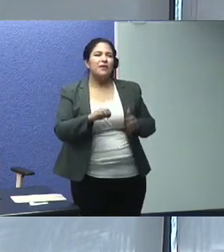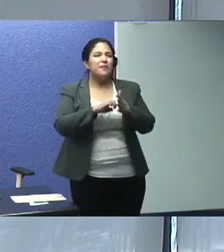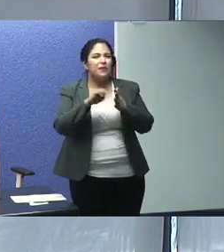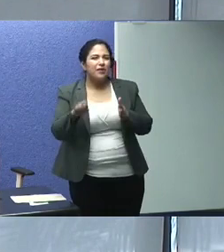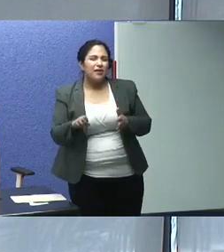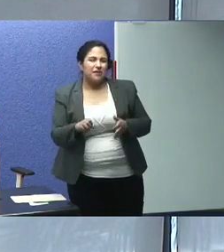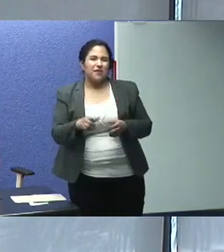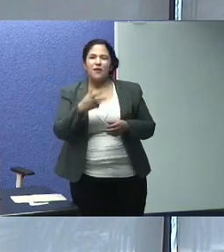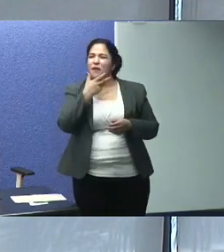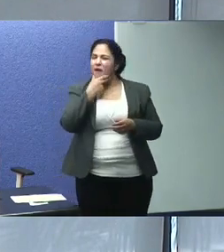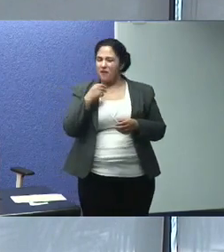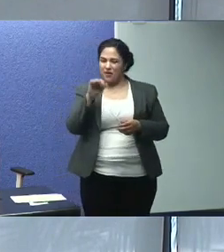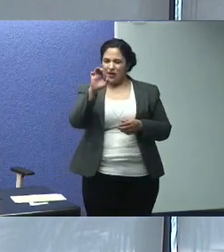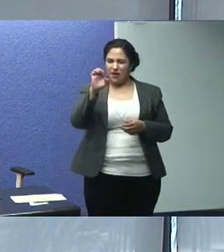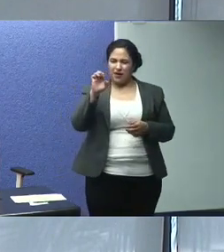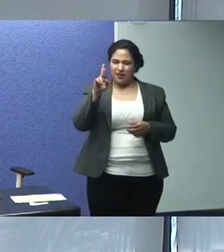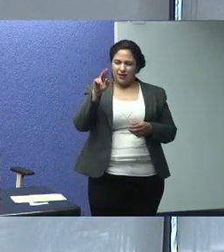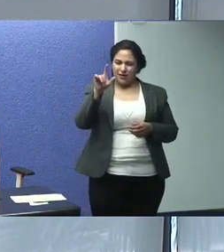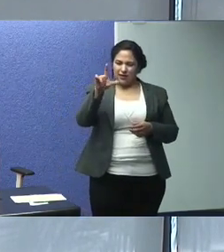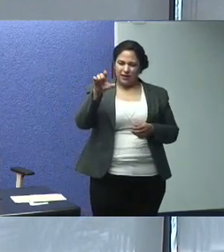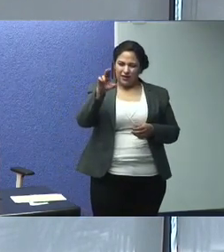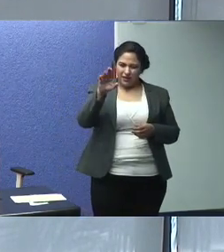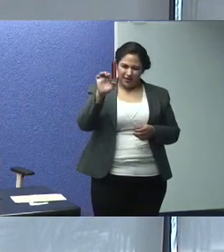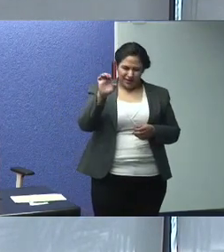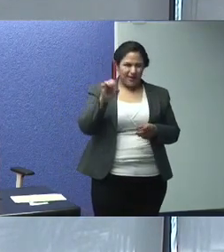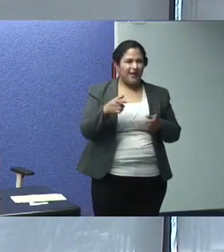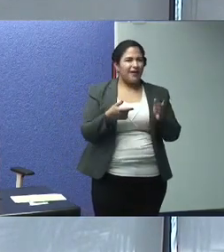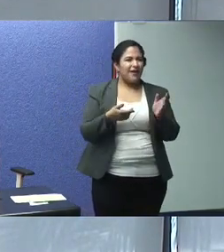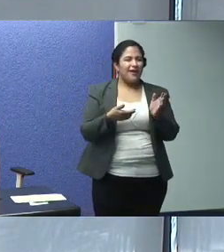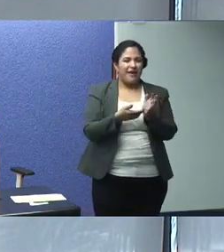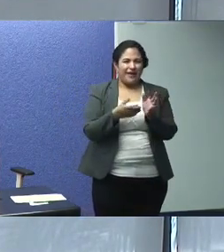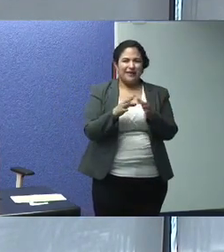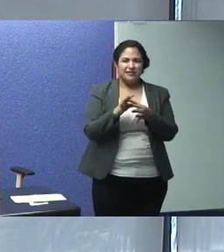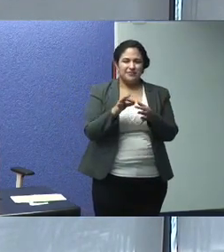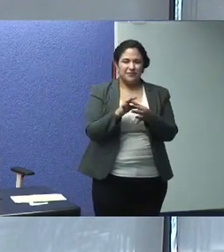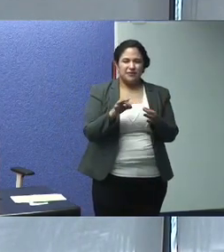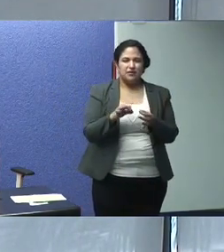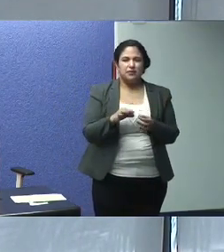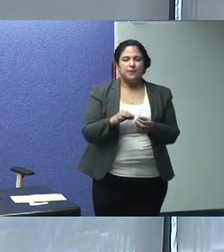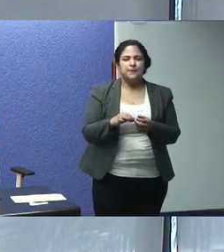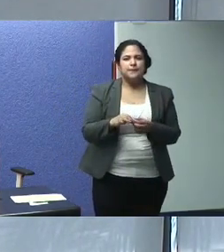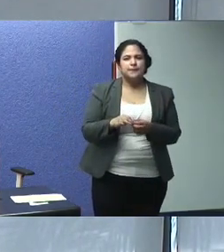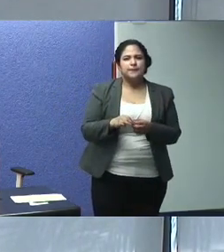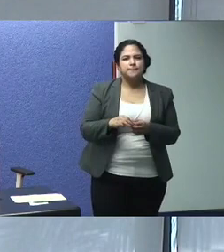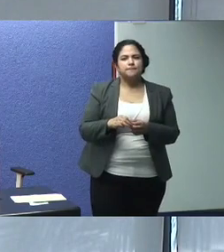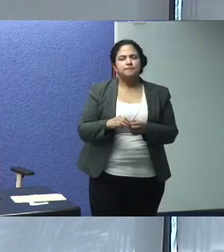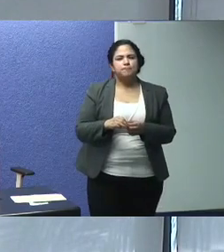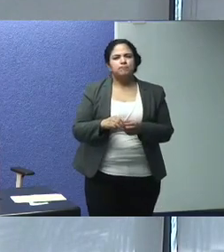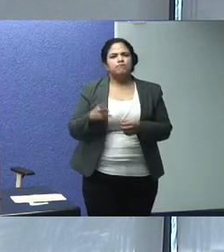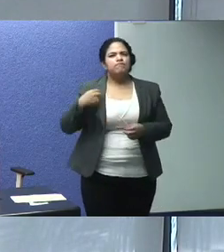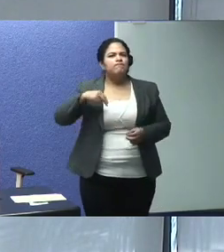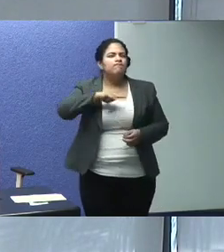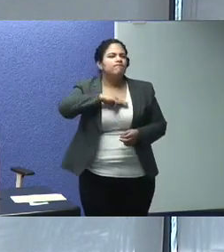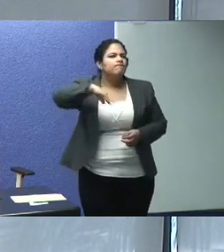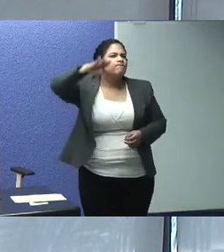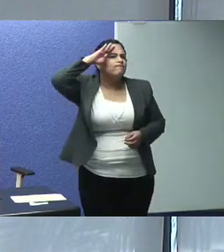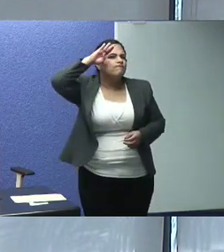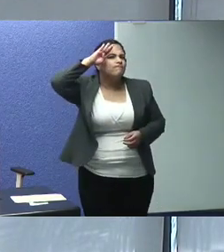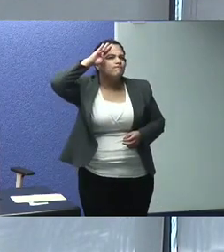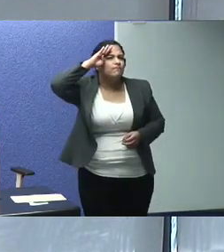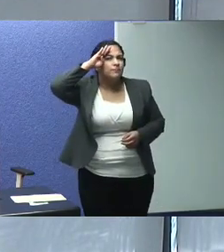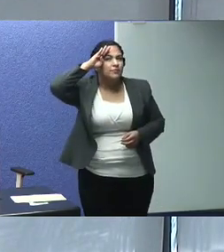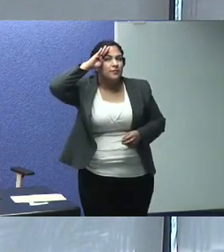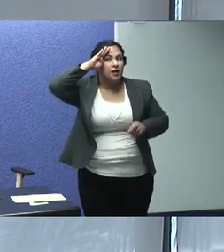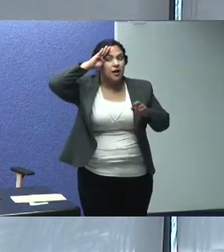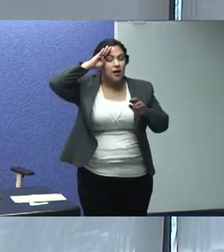y a mí me quedó mucho esa idea de, justo si pensamos que ya estamos